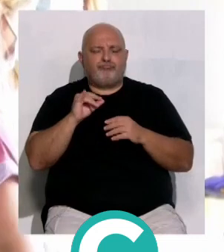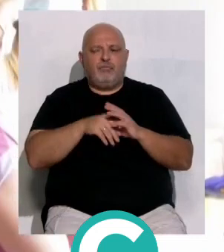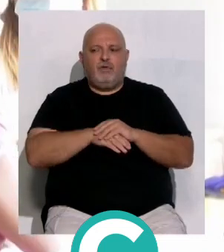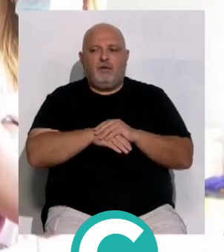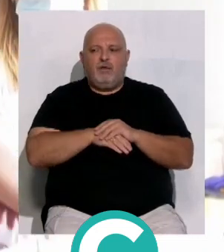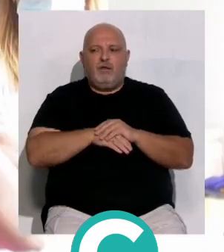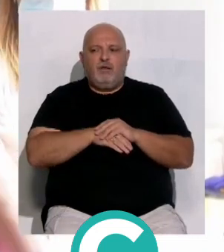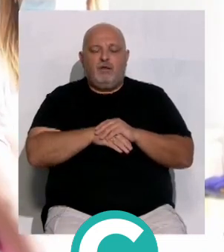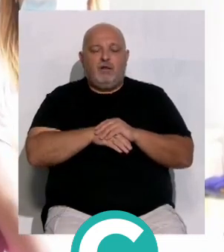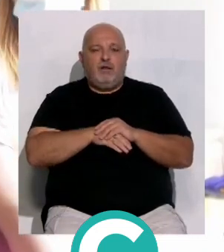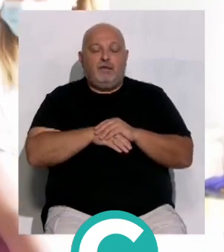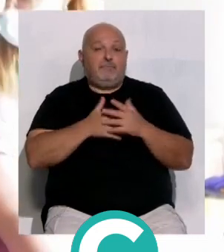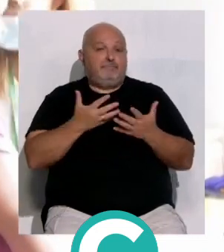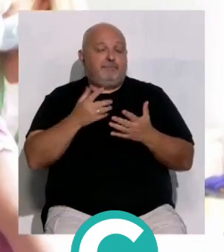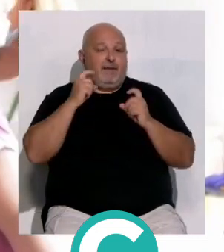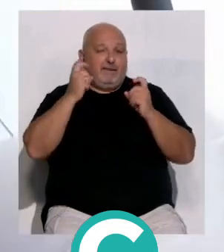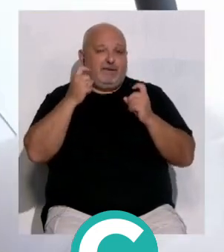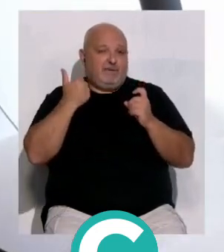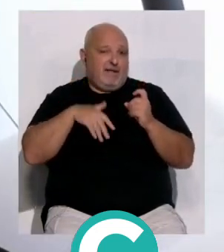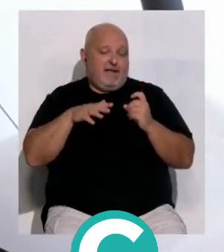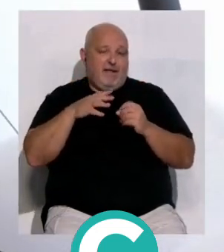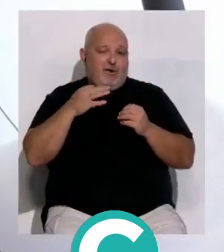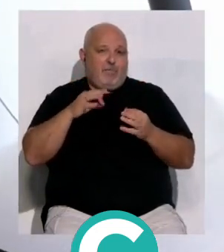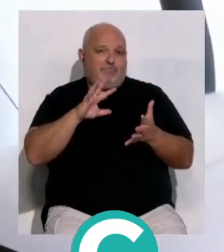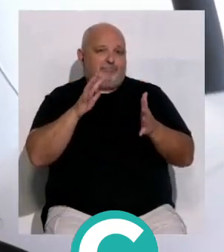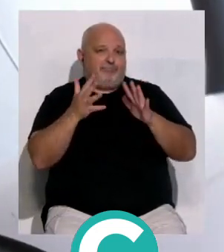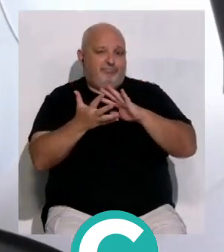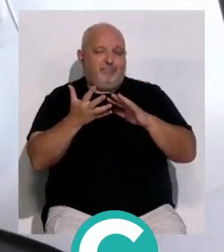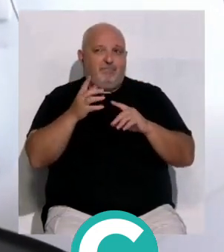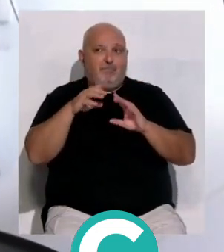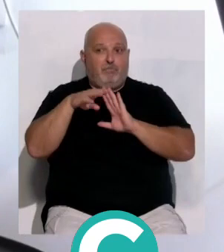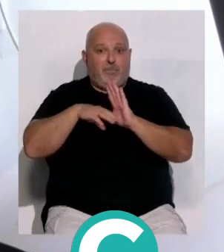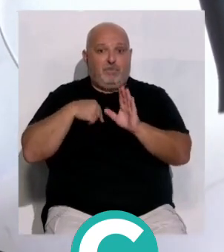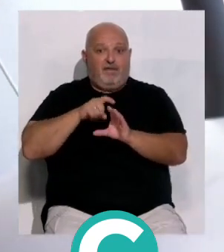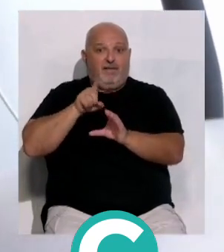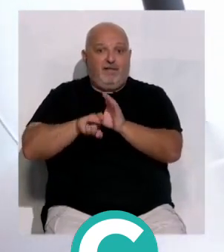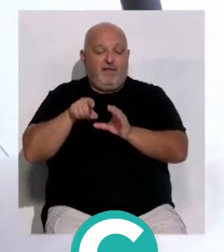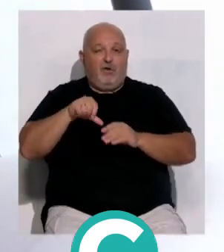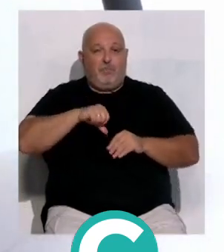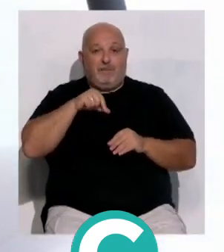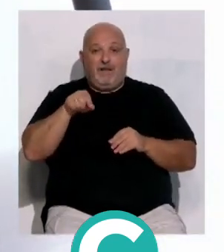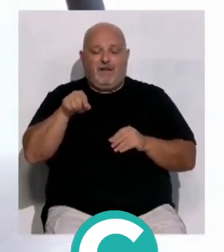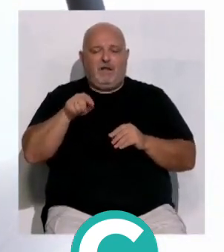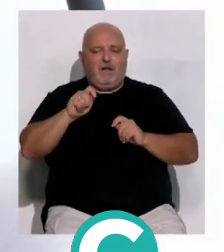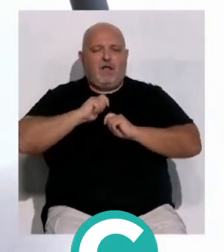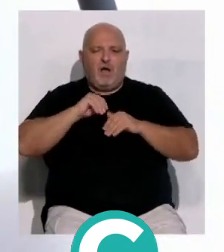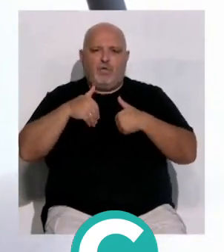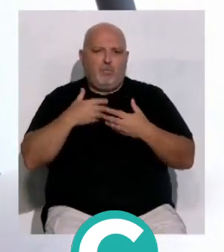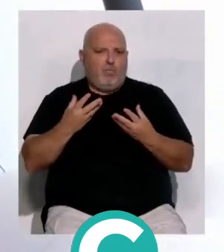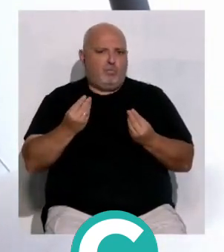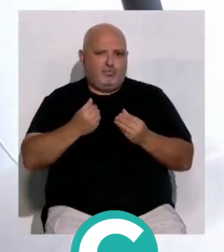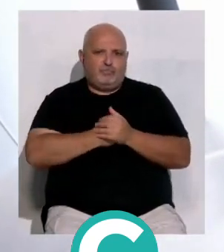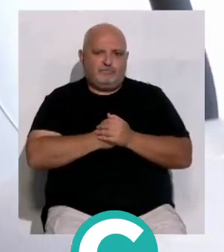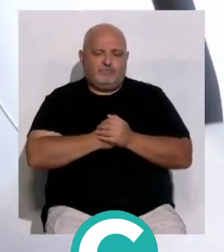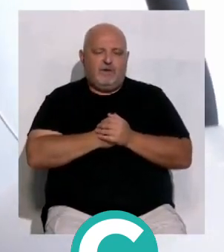bien y bueno, intentando ya volver a la normalidad y bueno, y este programa en el que estamos aquí en el hospital, pues la verdad que nos ayuda, ¿no?